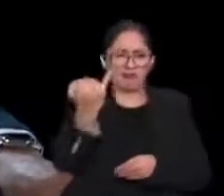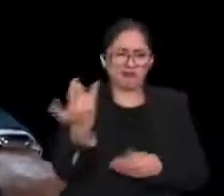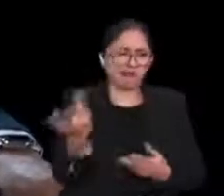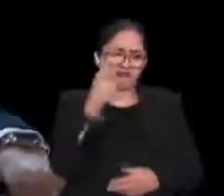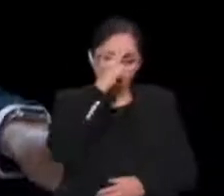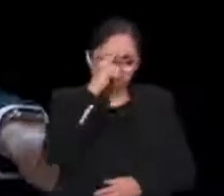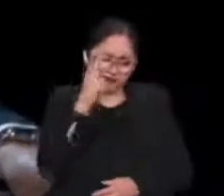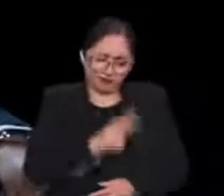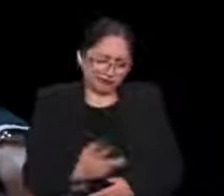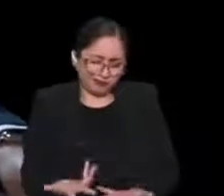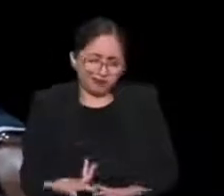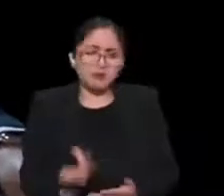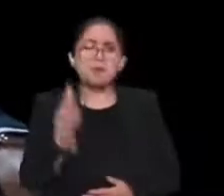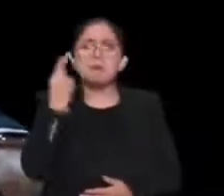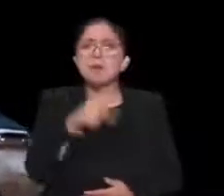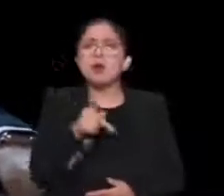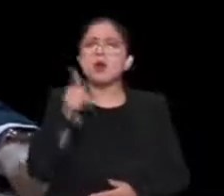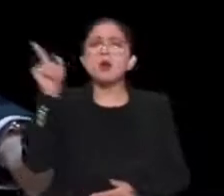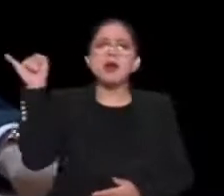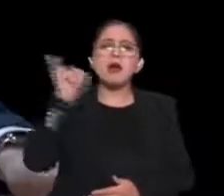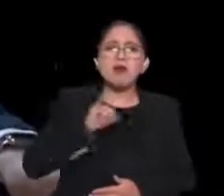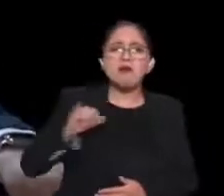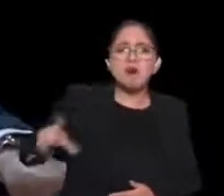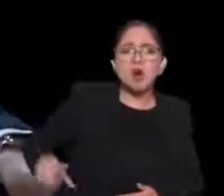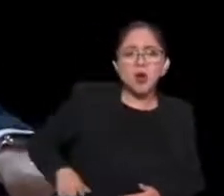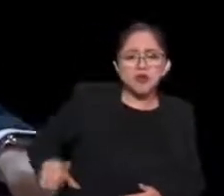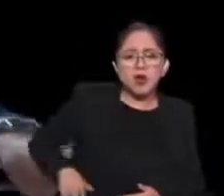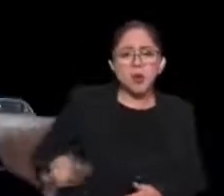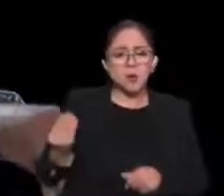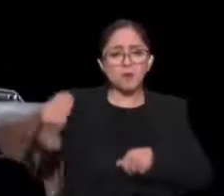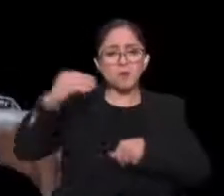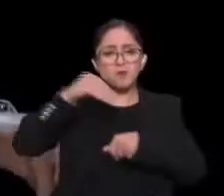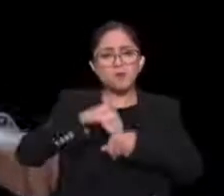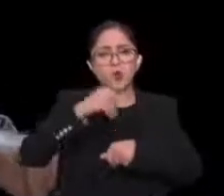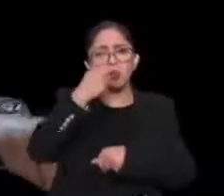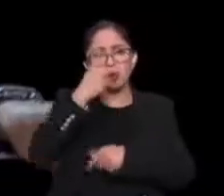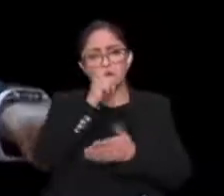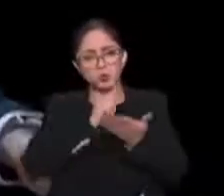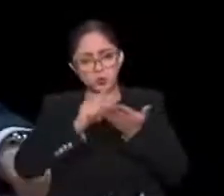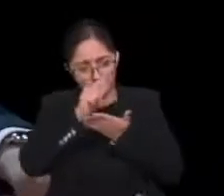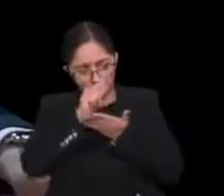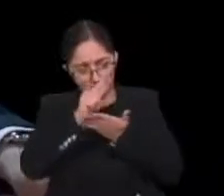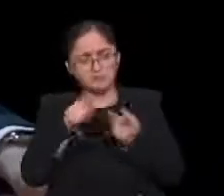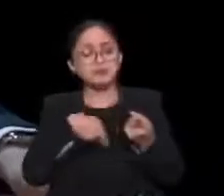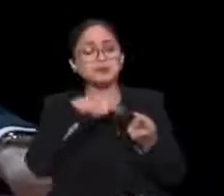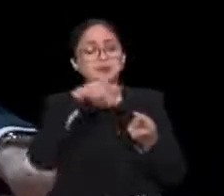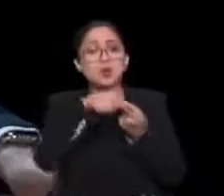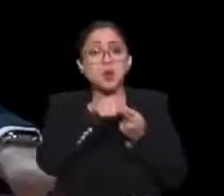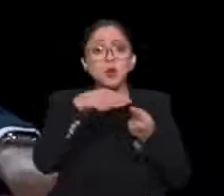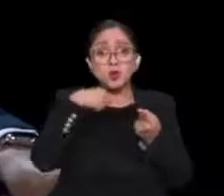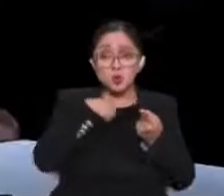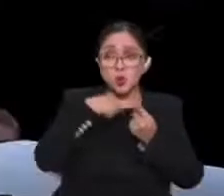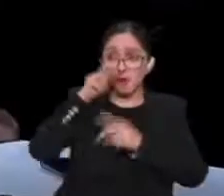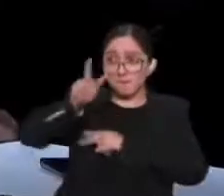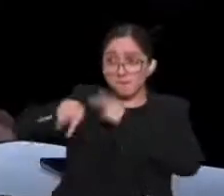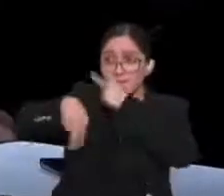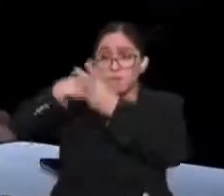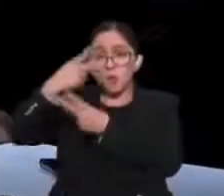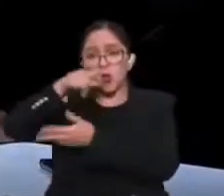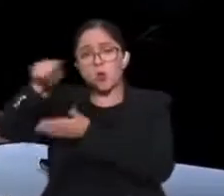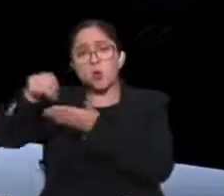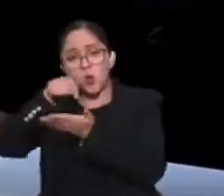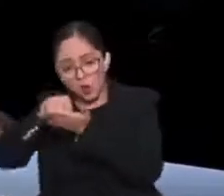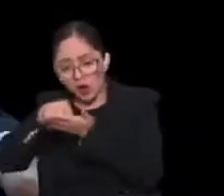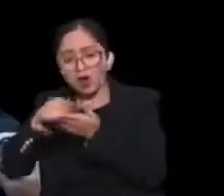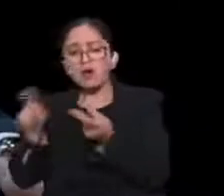la atención como la jefa de gobierno en realidad puso 2 tweets. El primero es, voy al lugar del accidente, y el segundo